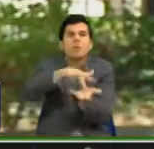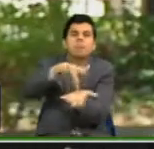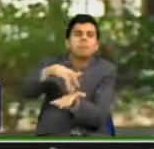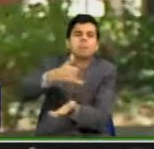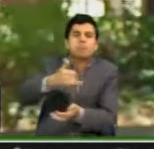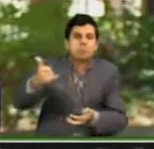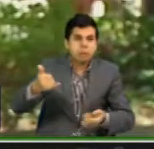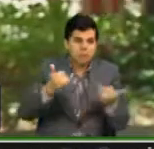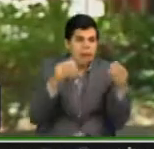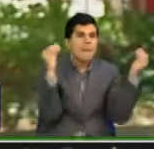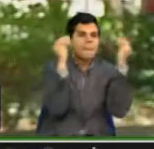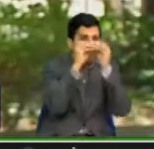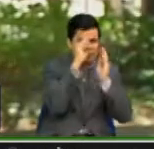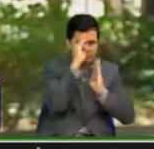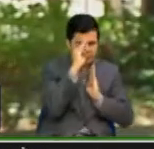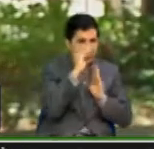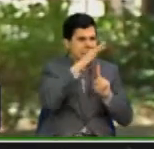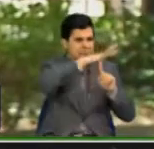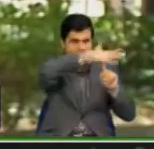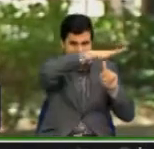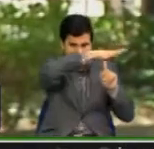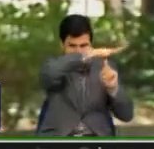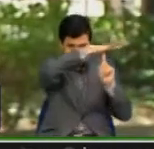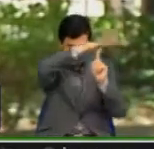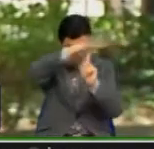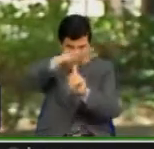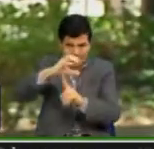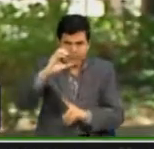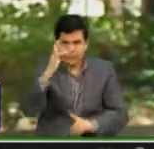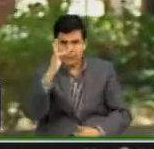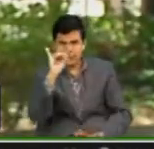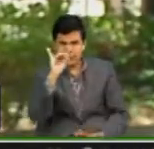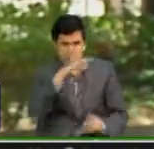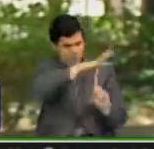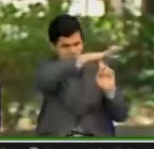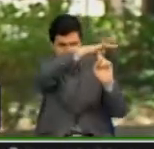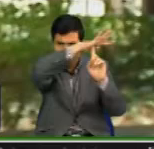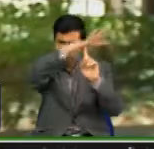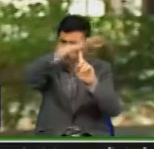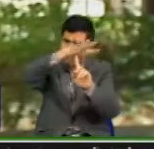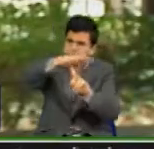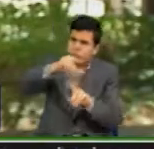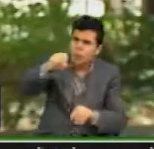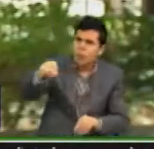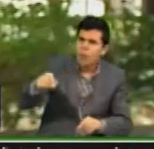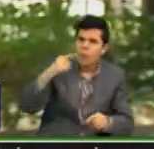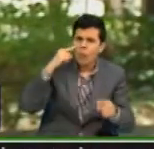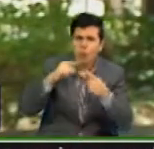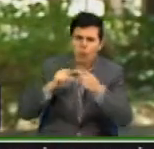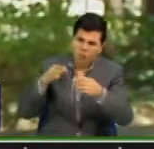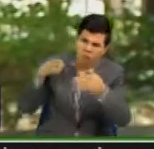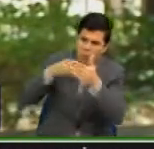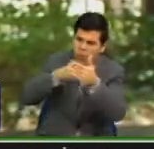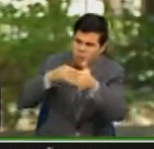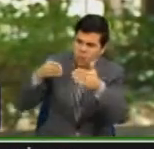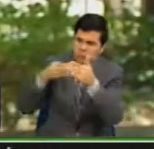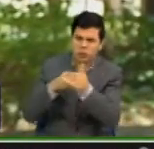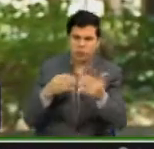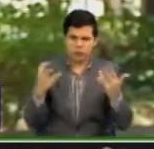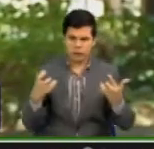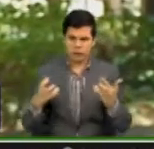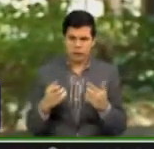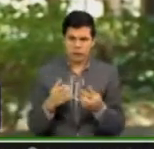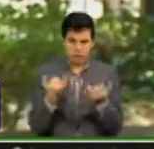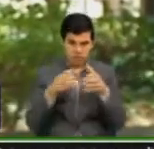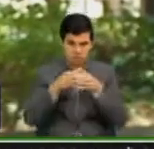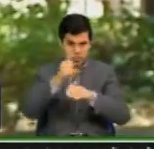personal del ejército también del cti de la policía directamente hacia la zona del catatumbo donde se continúan esas operaciones el